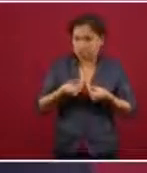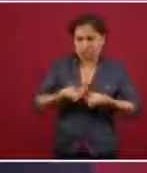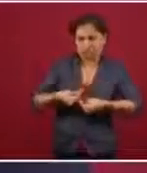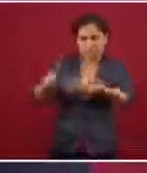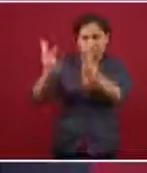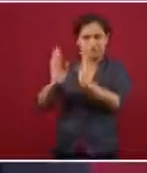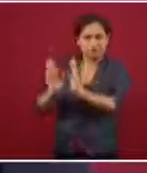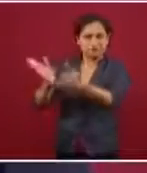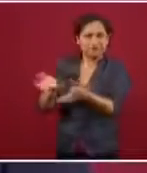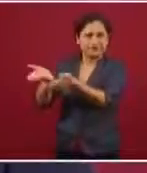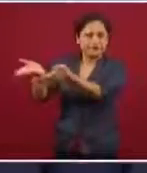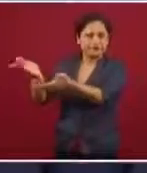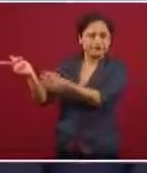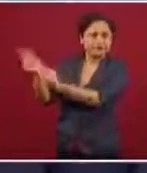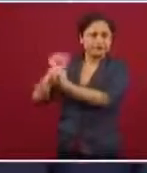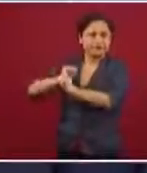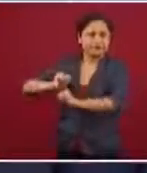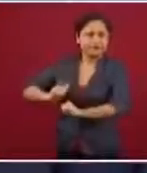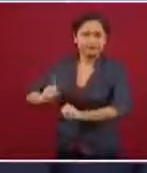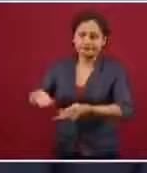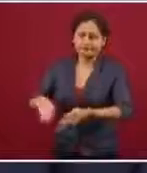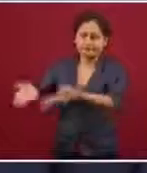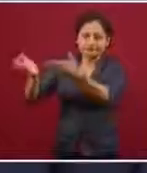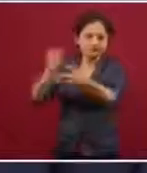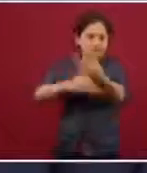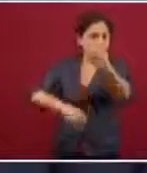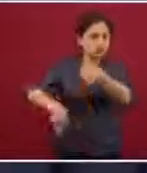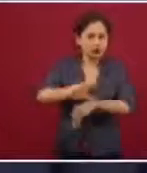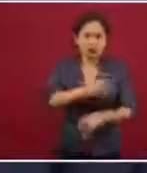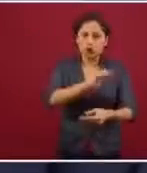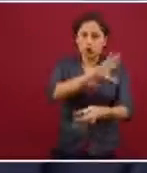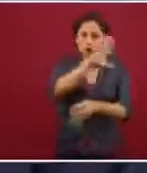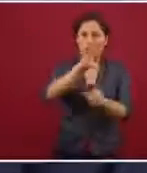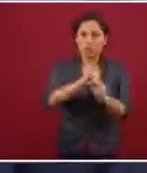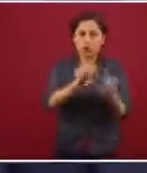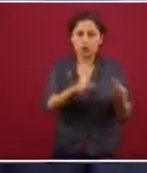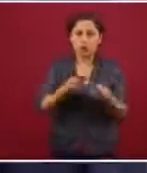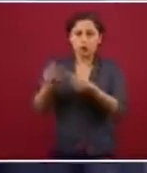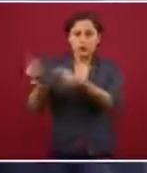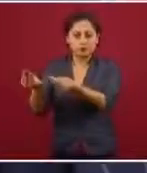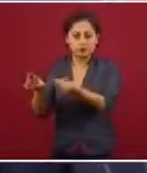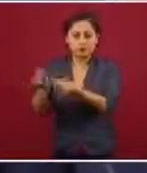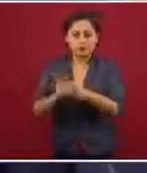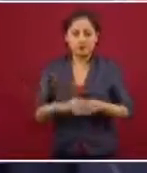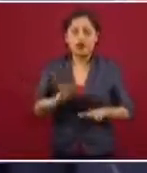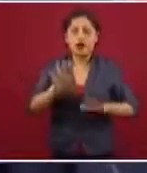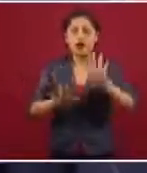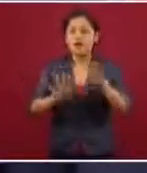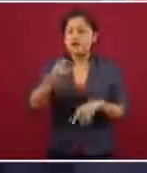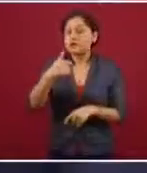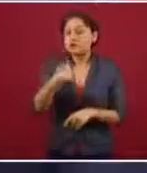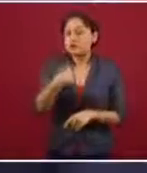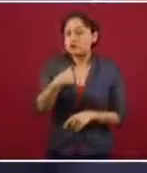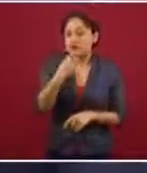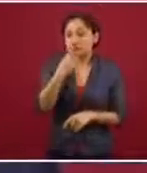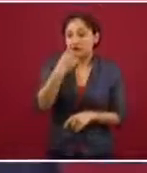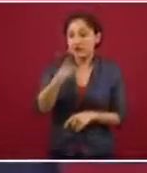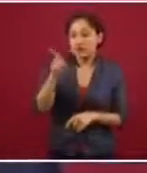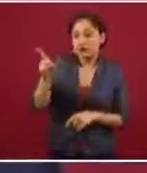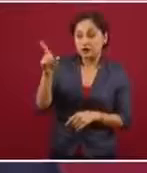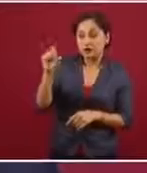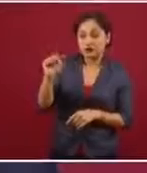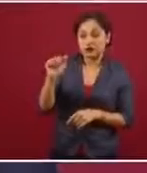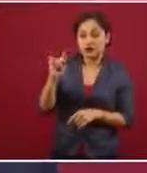a veces hasta le digo a Santiago o a cualquier servidor, ni me